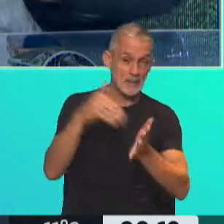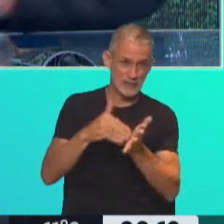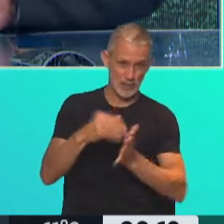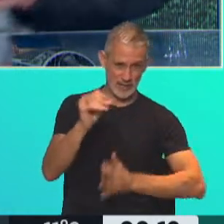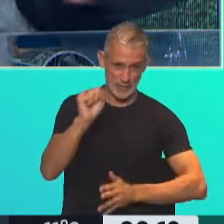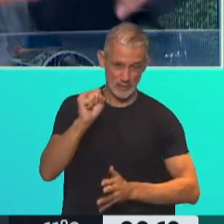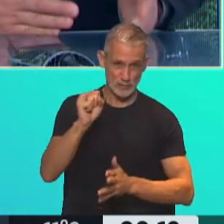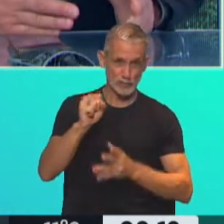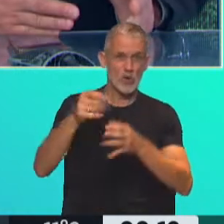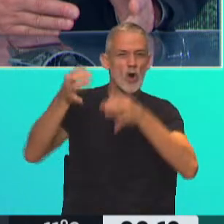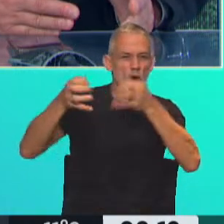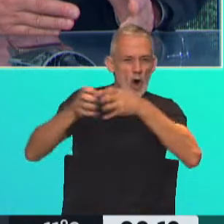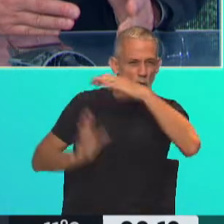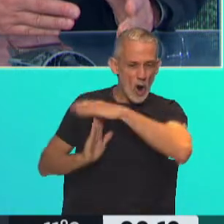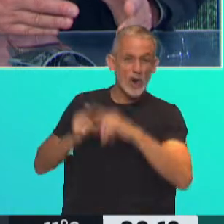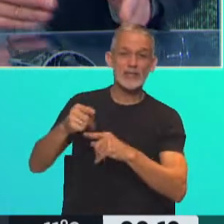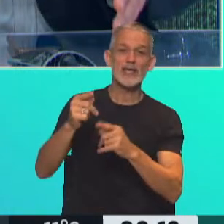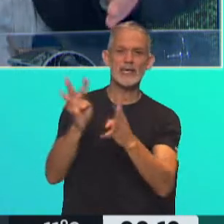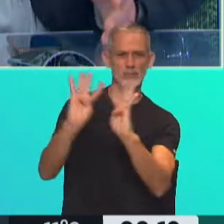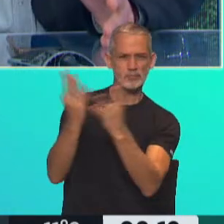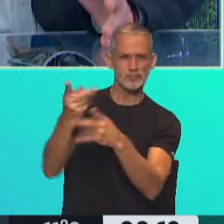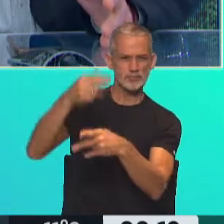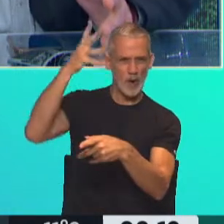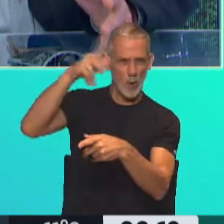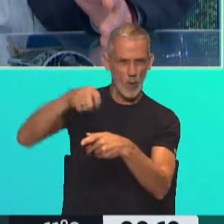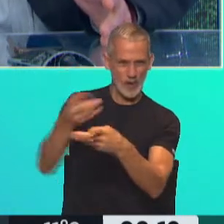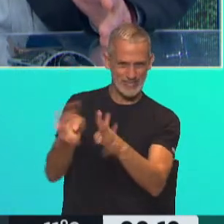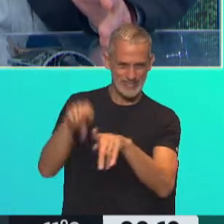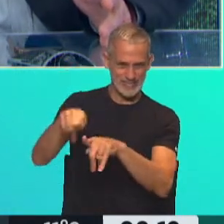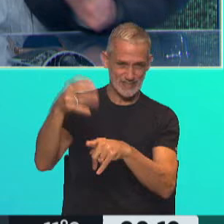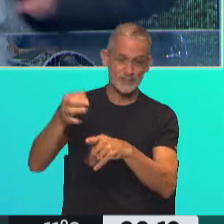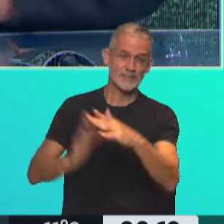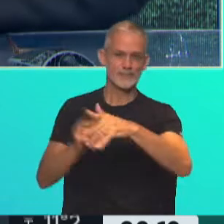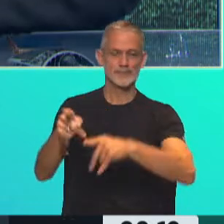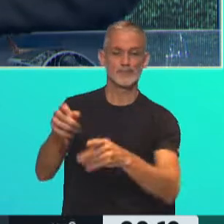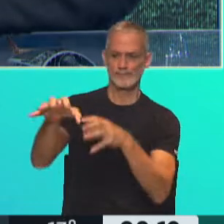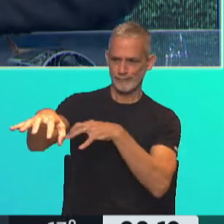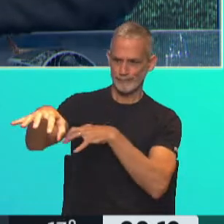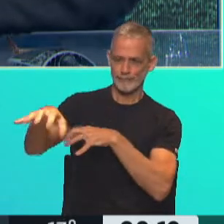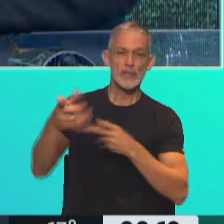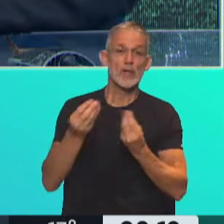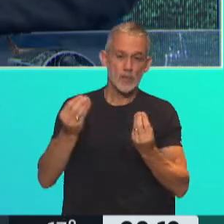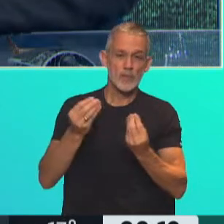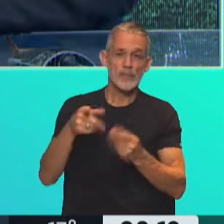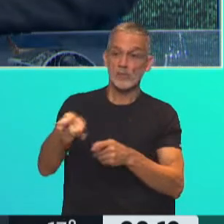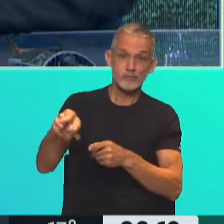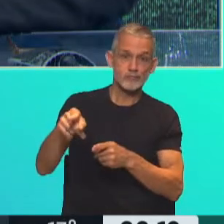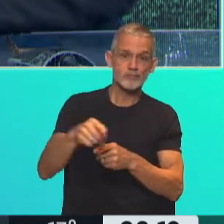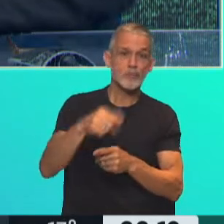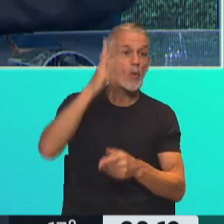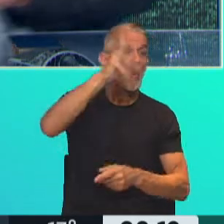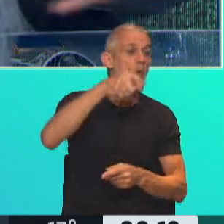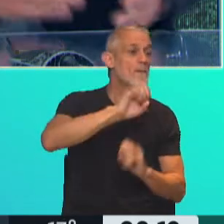que ver con la Corte y con el Consejo de la Magistratura. Pero además de eso, tiene la sanción a los jueces que obran